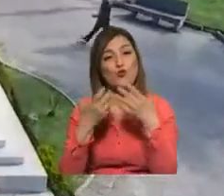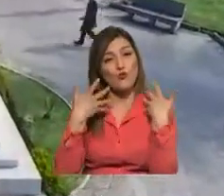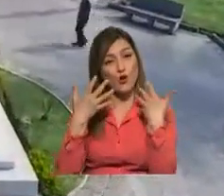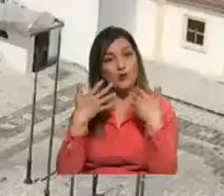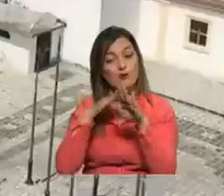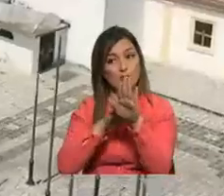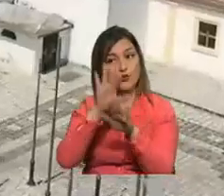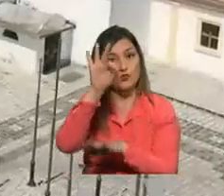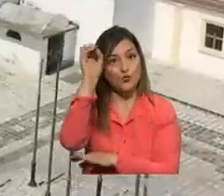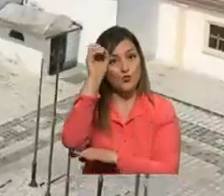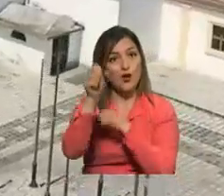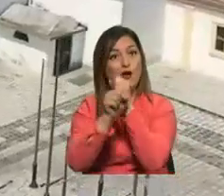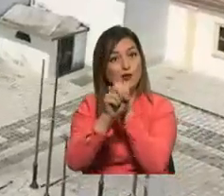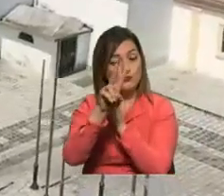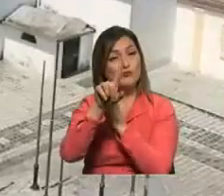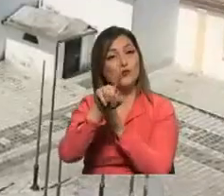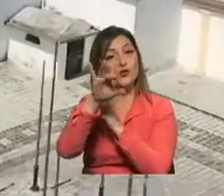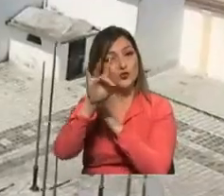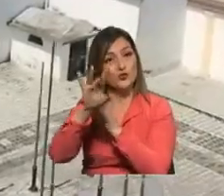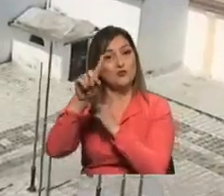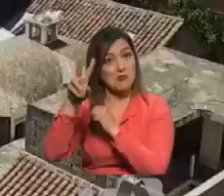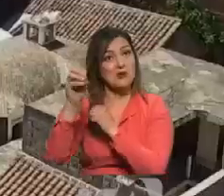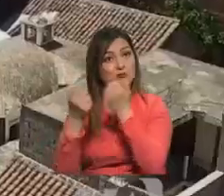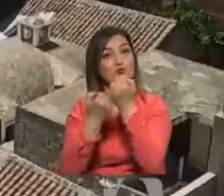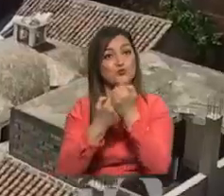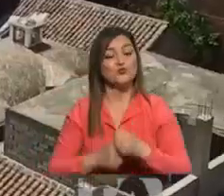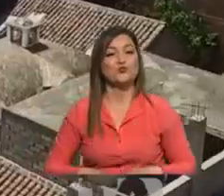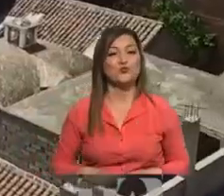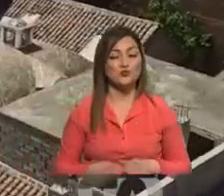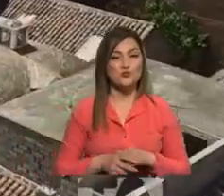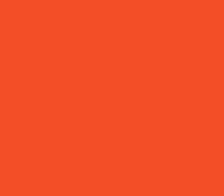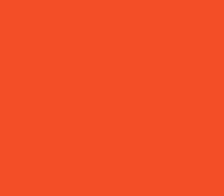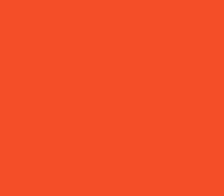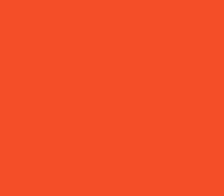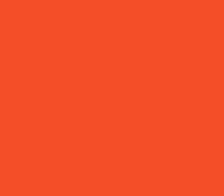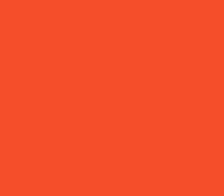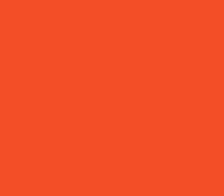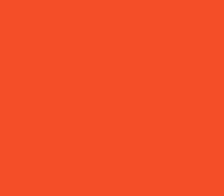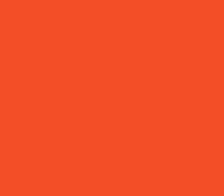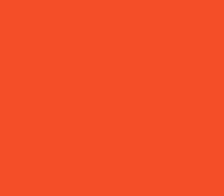guayaquileña del 9 de octubre de 1820. Carla Cerón, 24 horas.